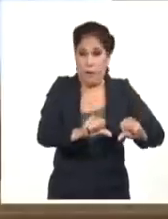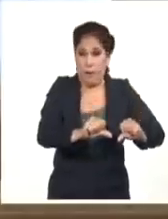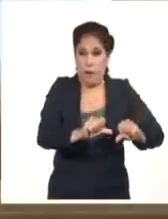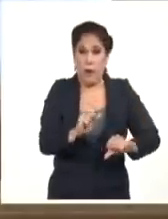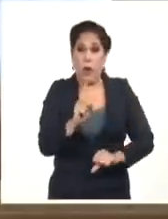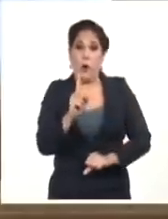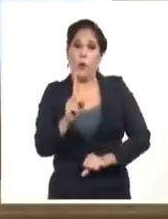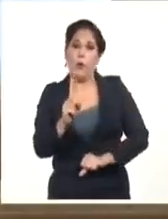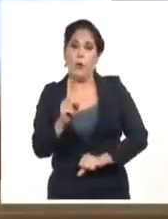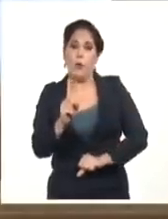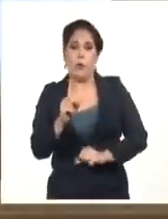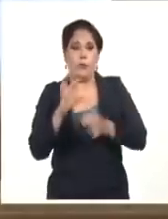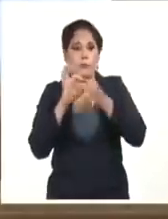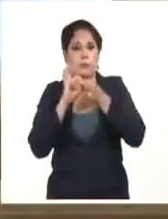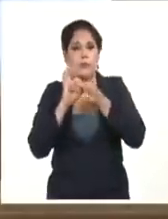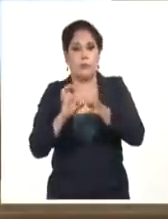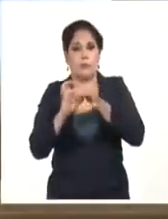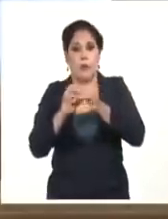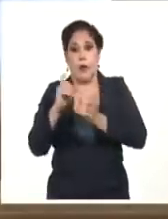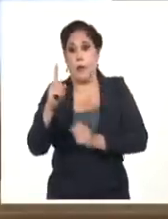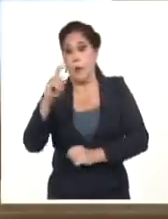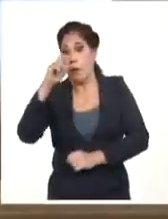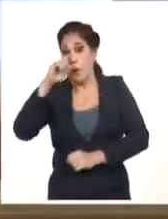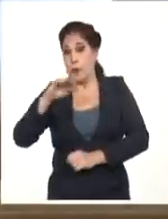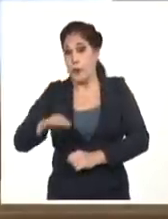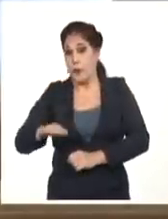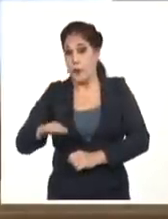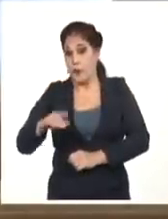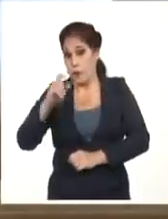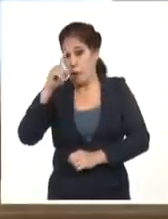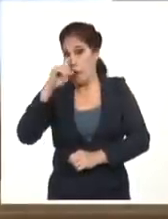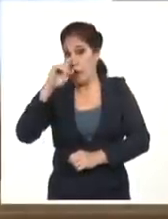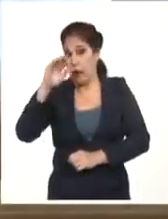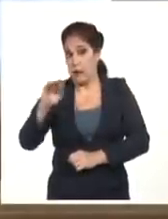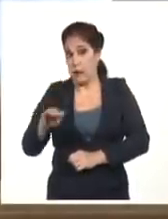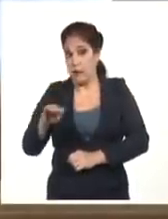1 con reporte de grave y 1 niño con reporte de cuidado.